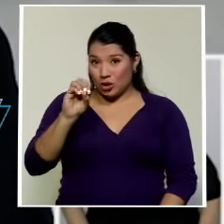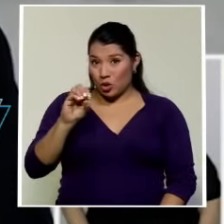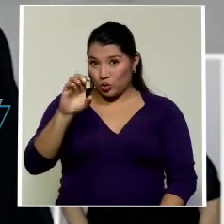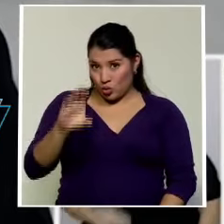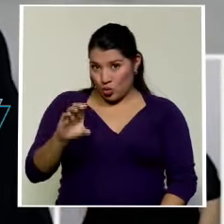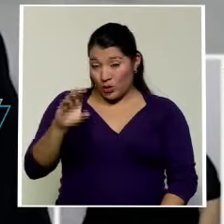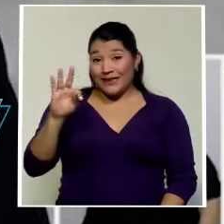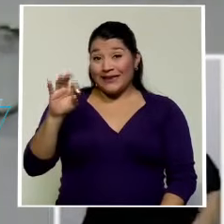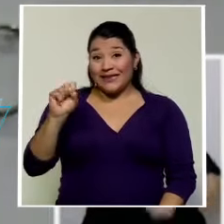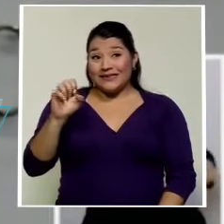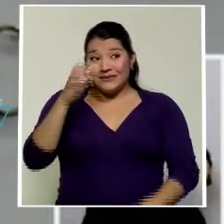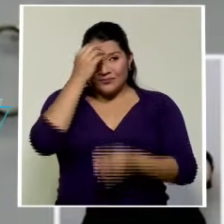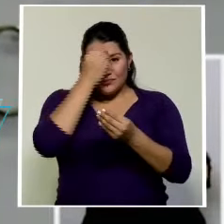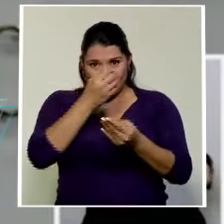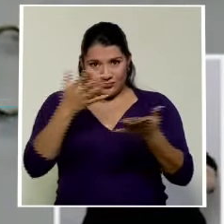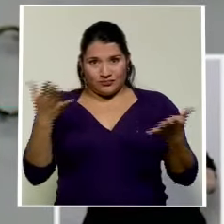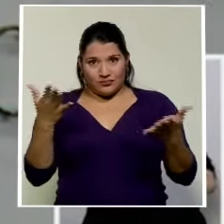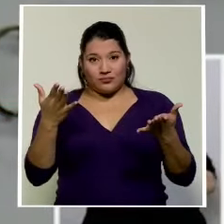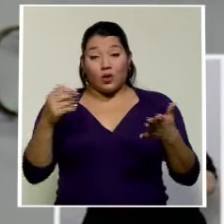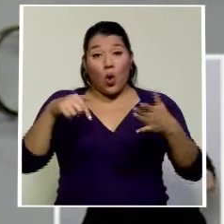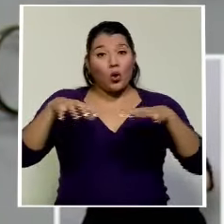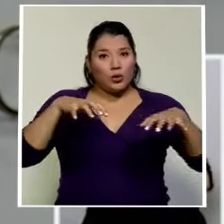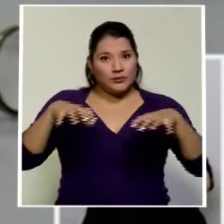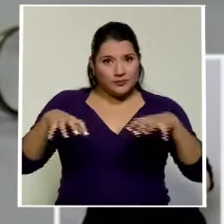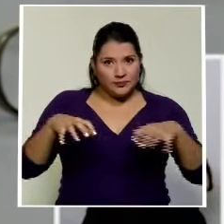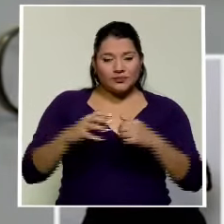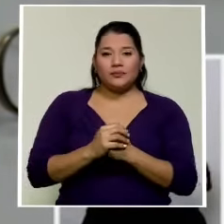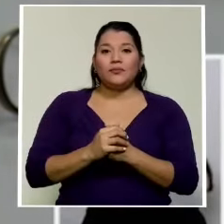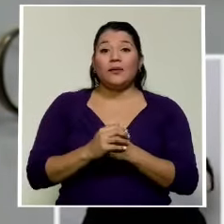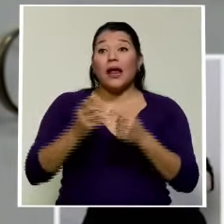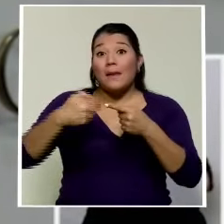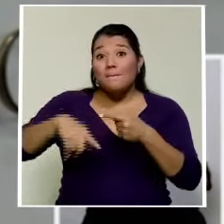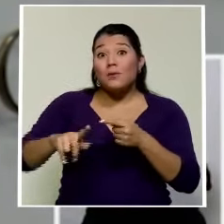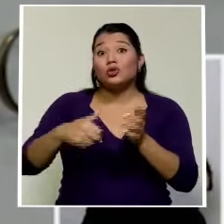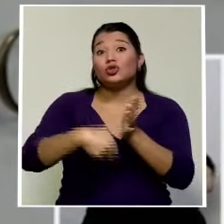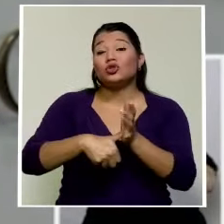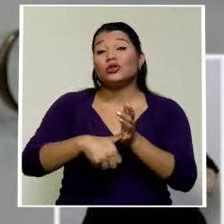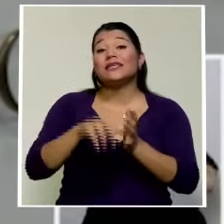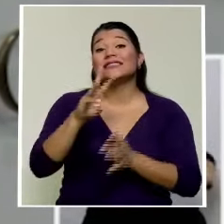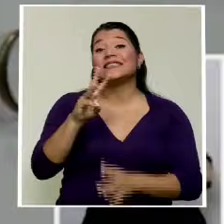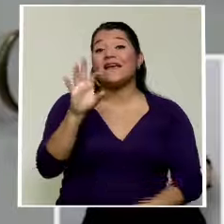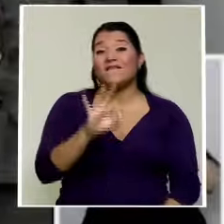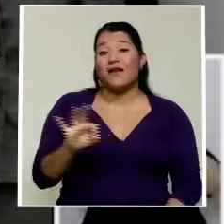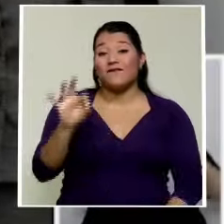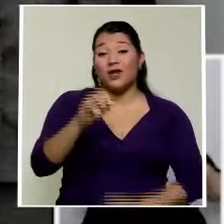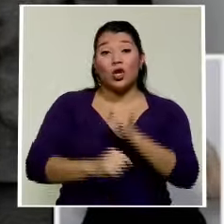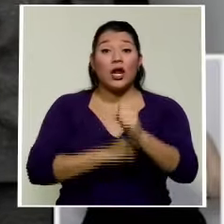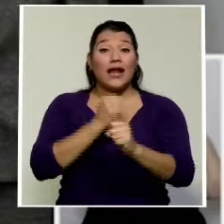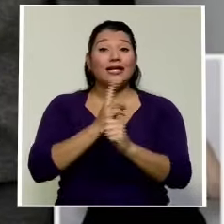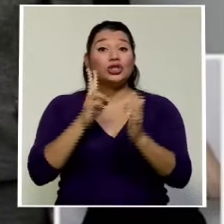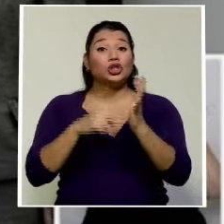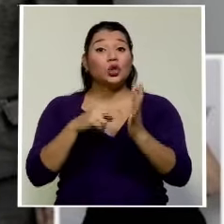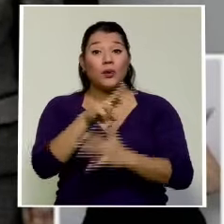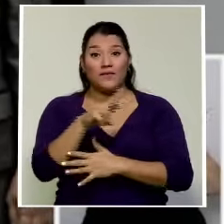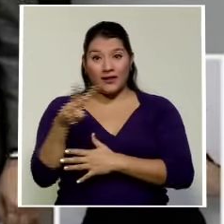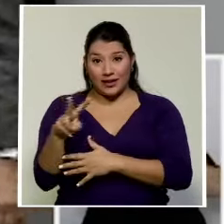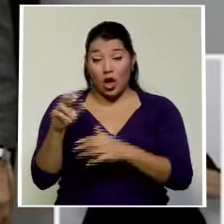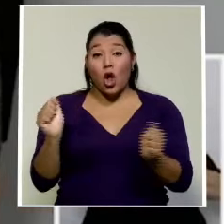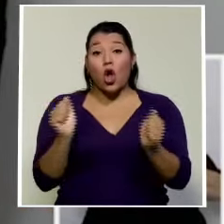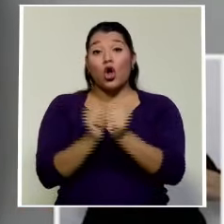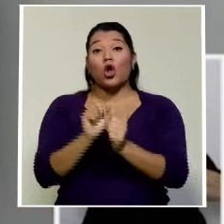Supremo de Elecciones en medio de una sesión solemne. Las próximas elecciones se realizarán el 6 de febrero del 2022 con un padrón de